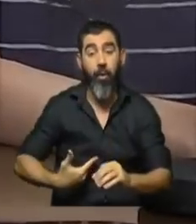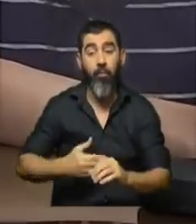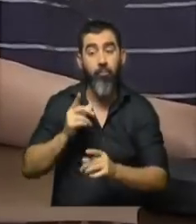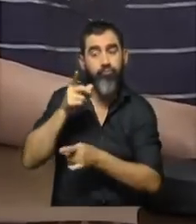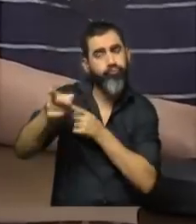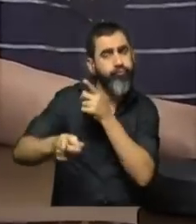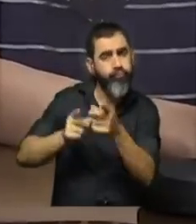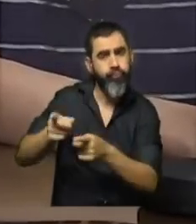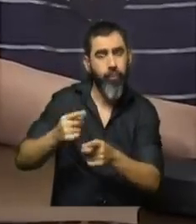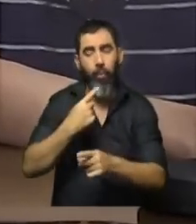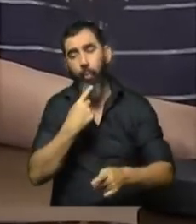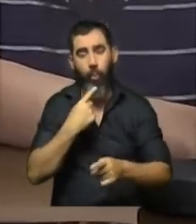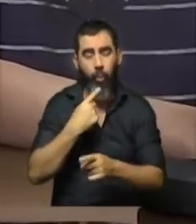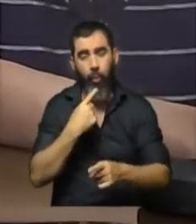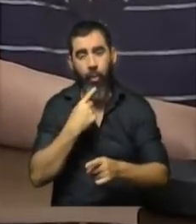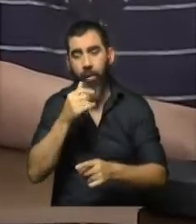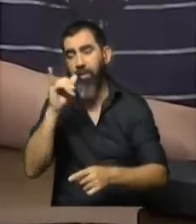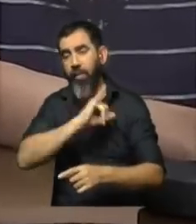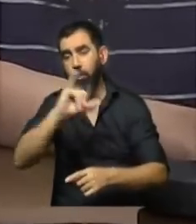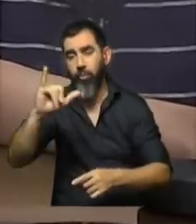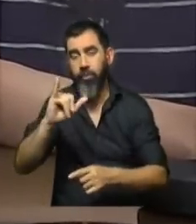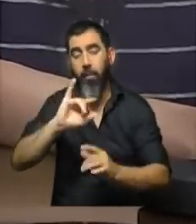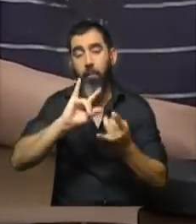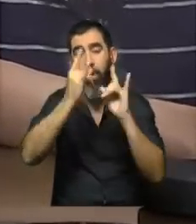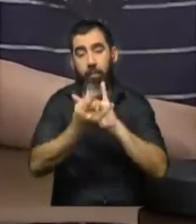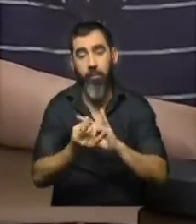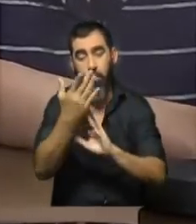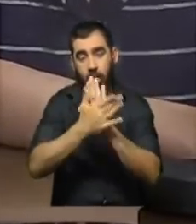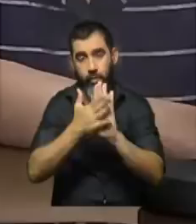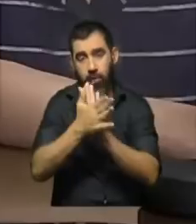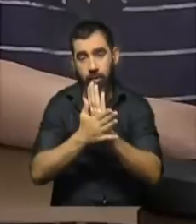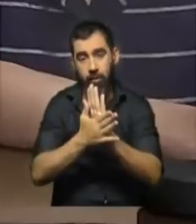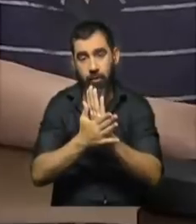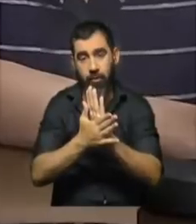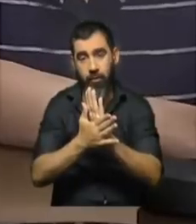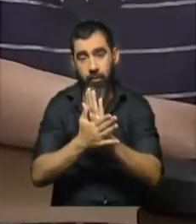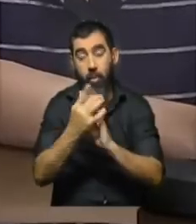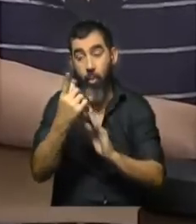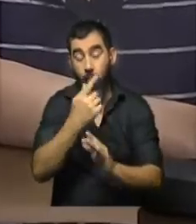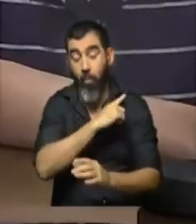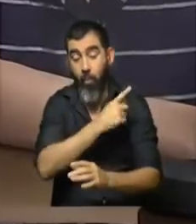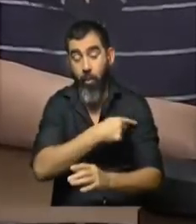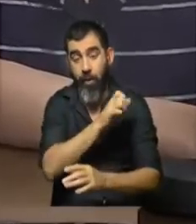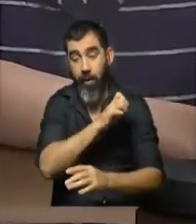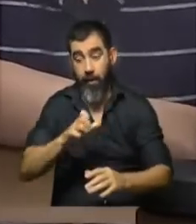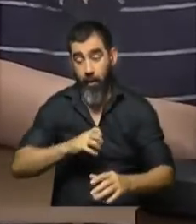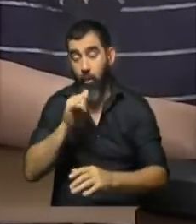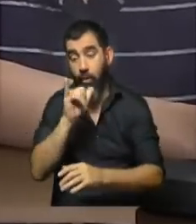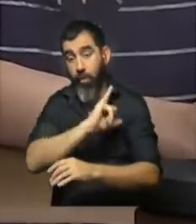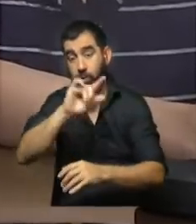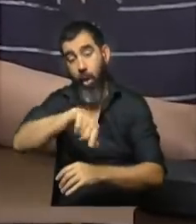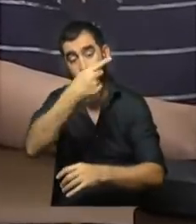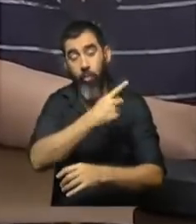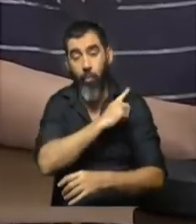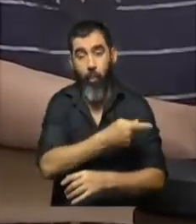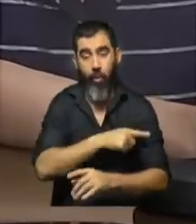señale, sospeche y denuncie penalmente al Parlamento Nacional. Es decir, un poder del Estado denunciando penalmente a